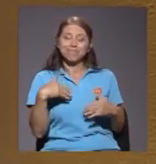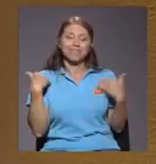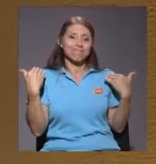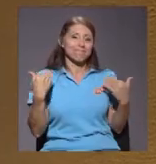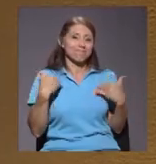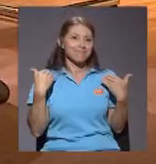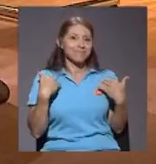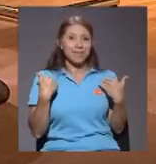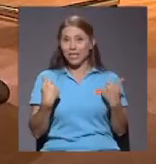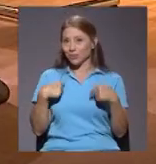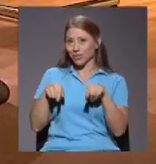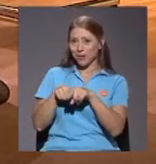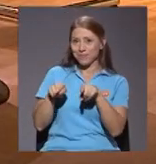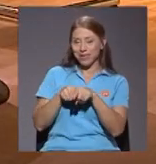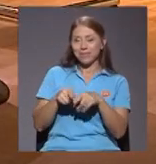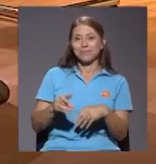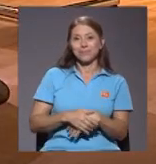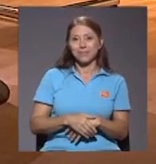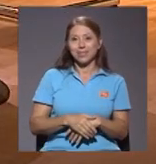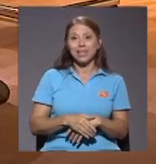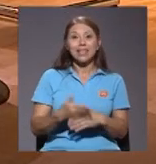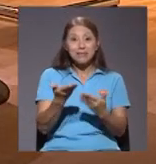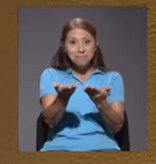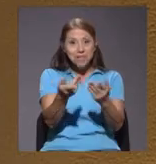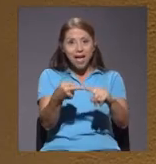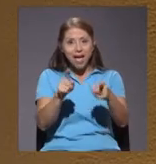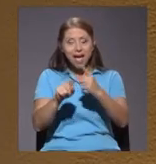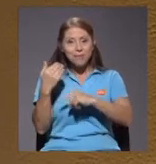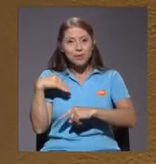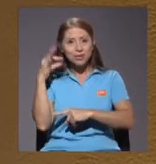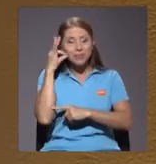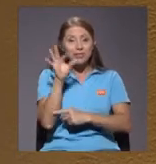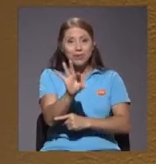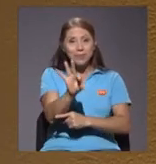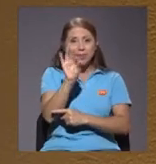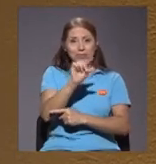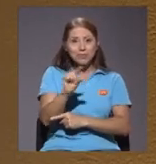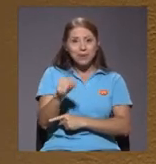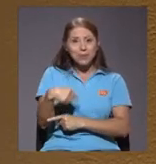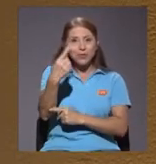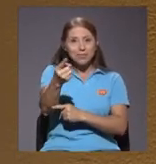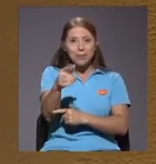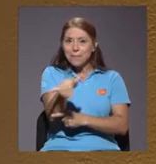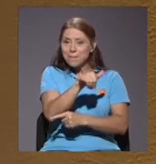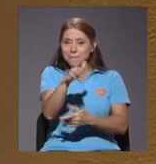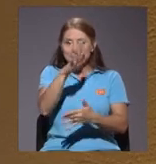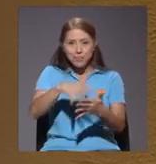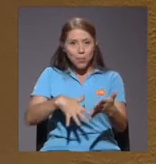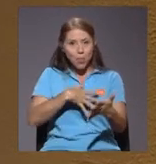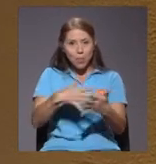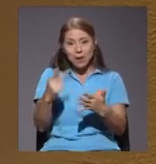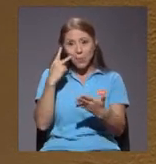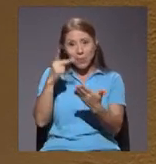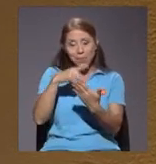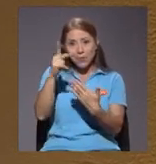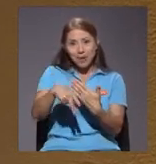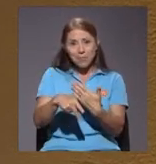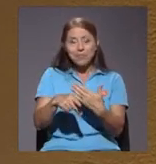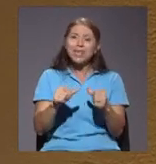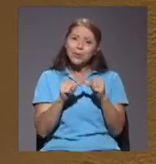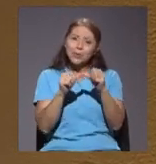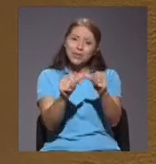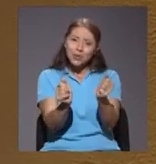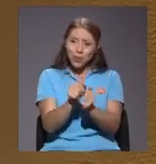también y a las amigas amigos los invitamos a que la próxima semana en los mismos tiempos y circunstancias nos acompañen y